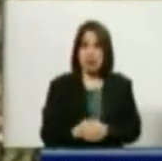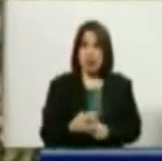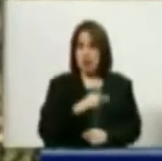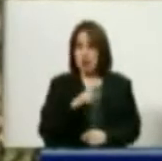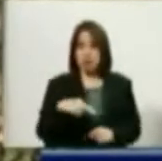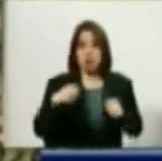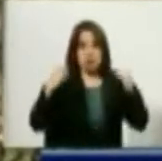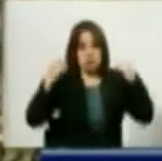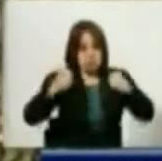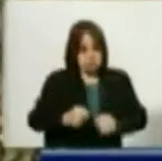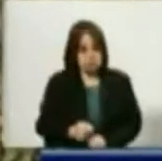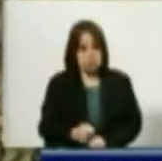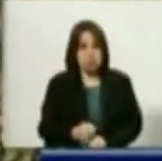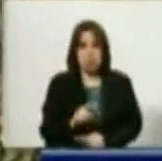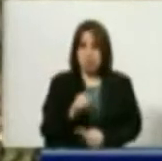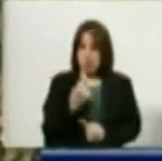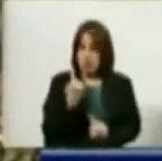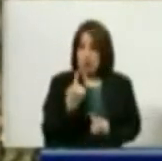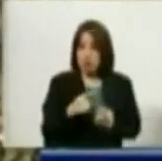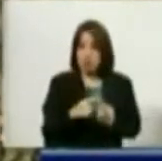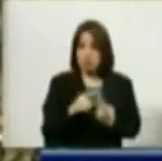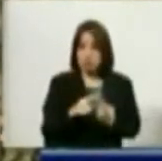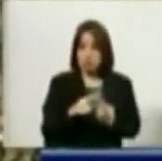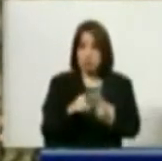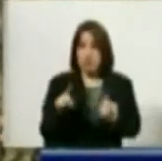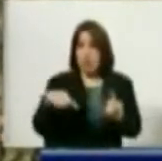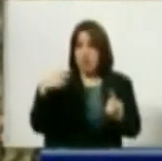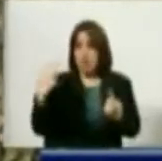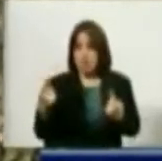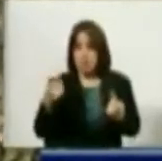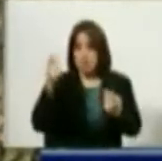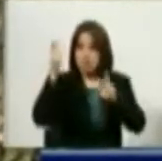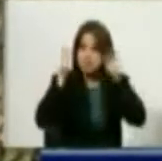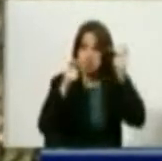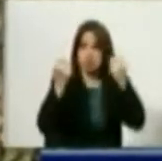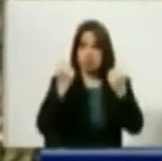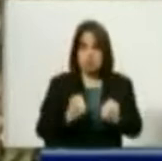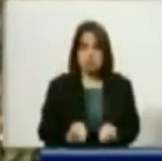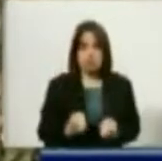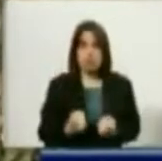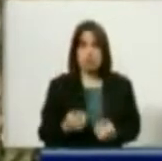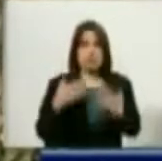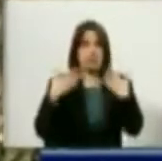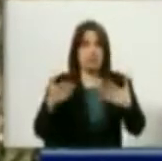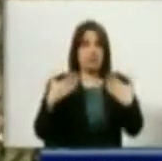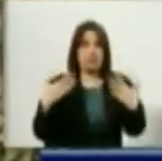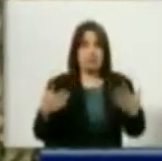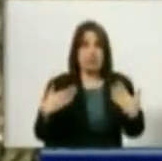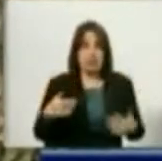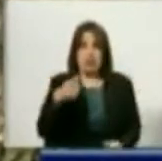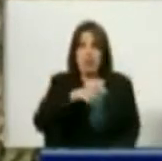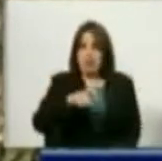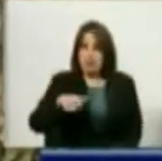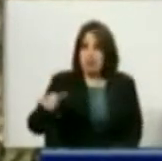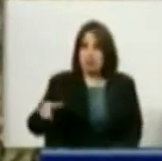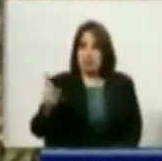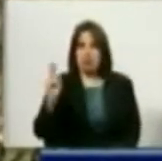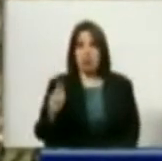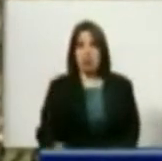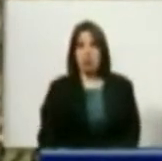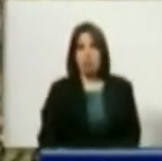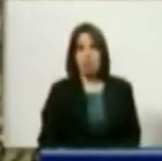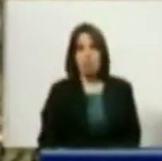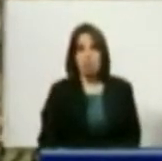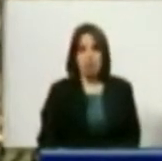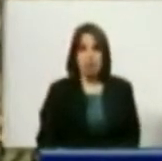y él se puso su chaleco antibal y nos fuimos para ese acto en la fría que el calorón y el gentío no sé qué año llegamos agotado